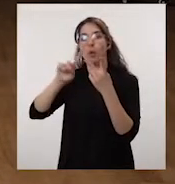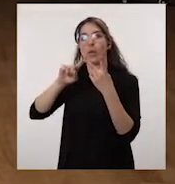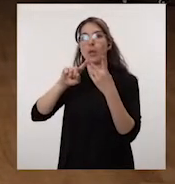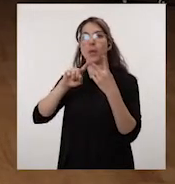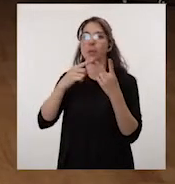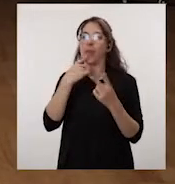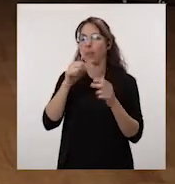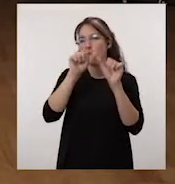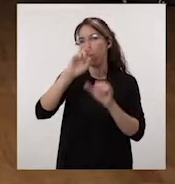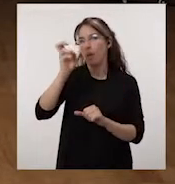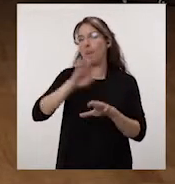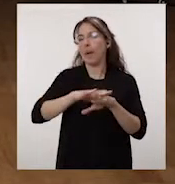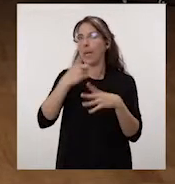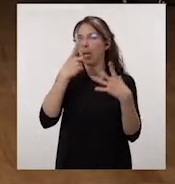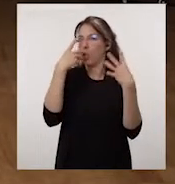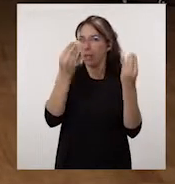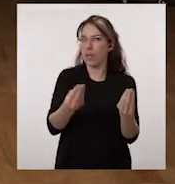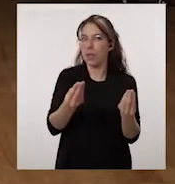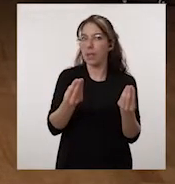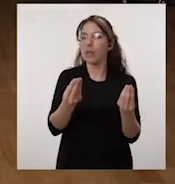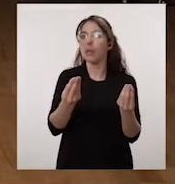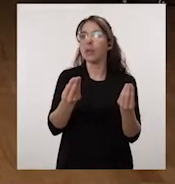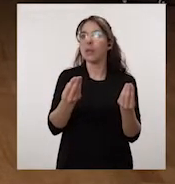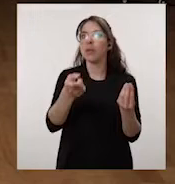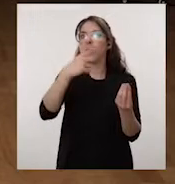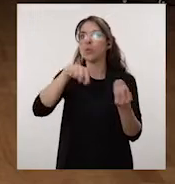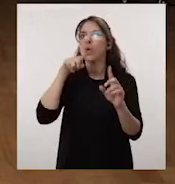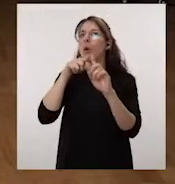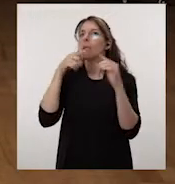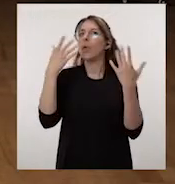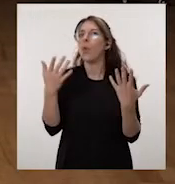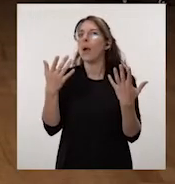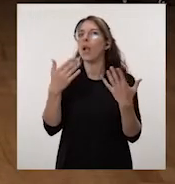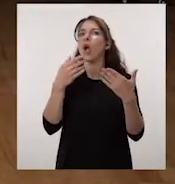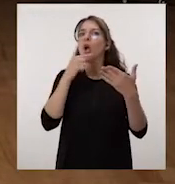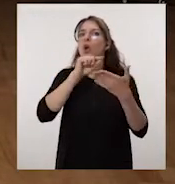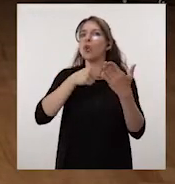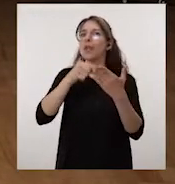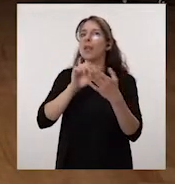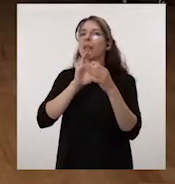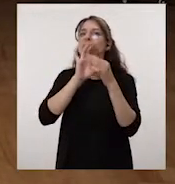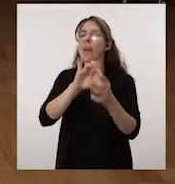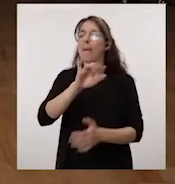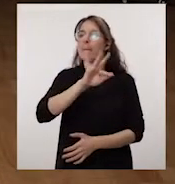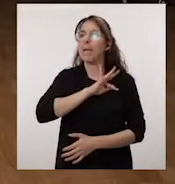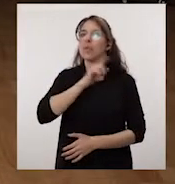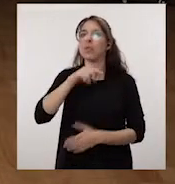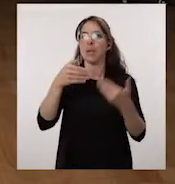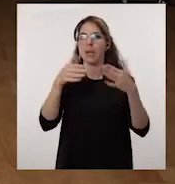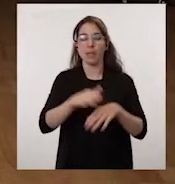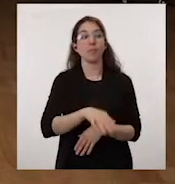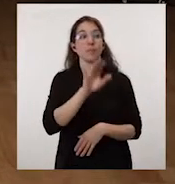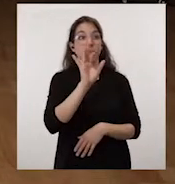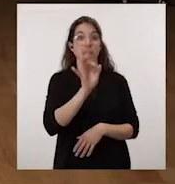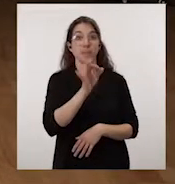dicho de otra manera para que nos entiendan lo que buscáis es que la contratación sea por méritos y abierta exacto